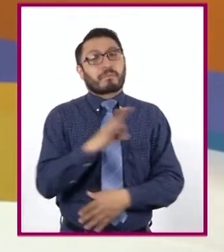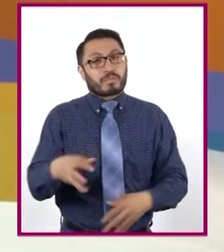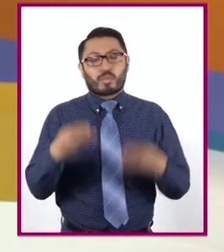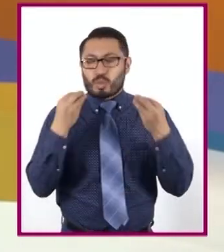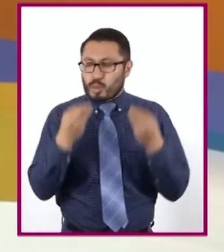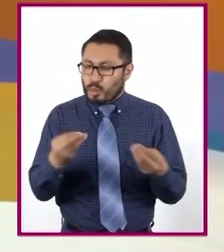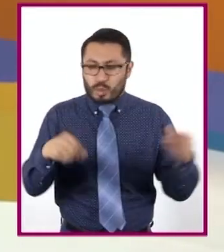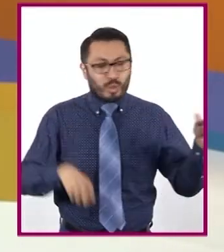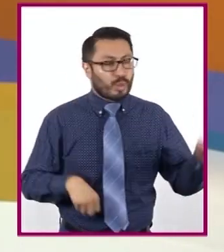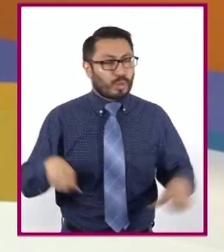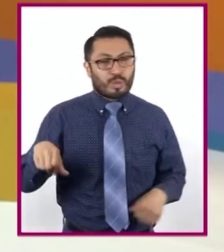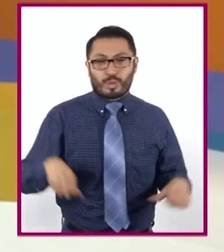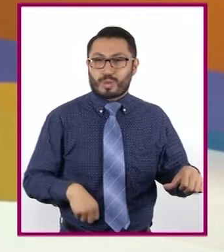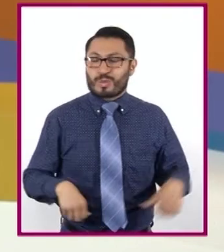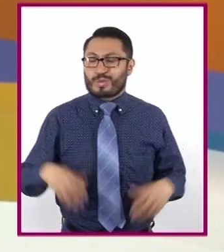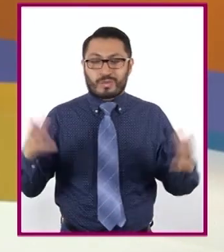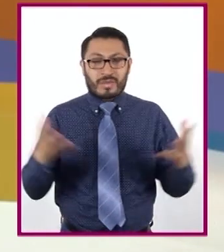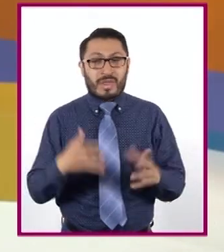muchas cosas por su desarrollo.